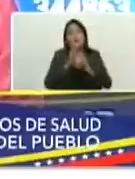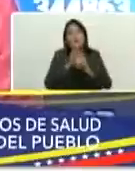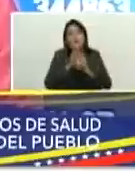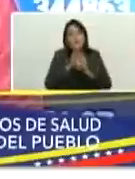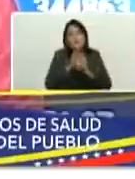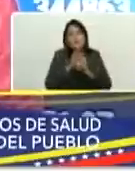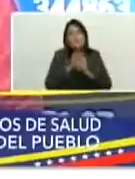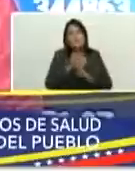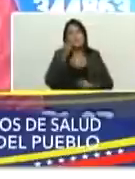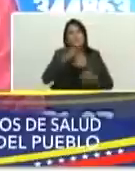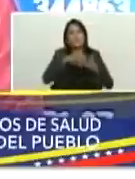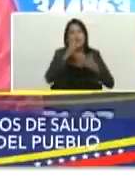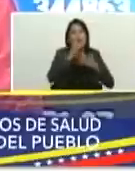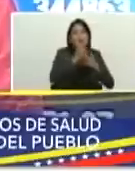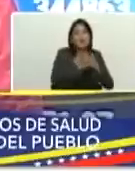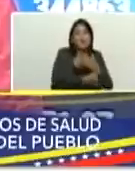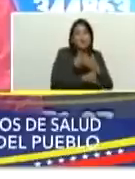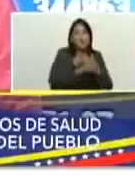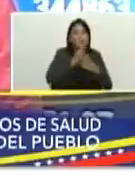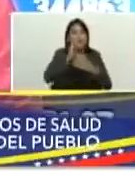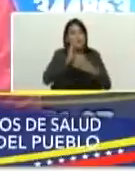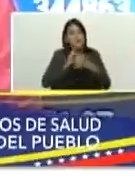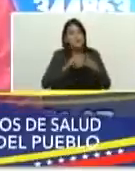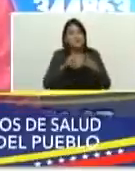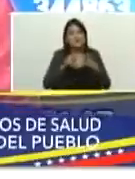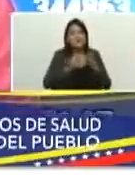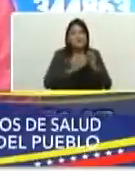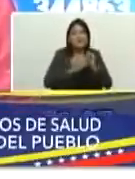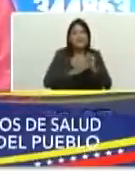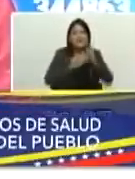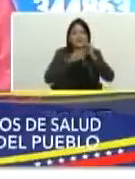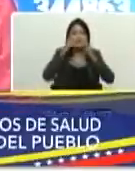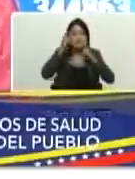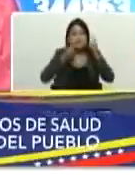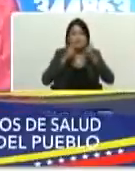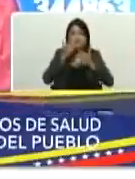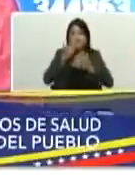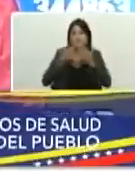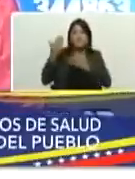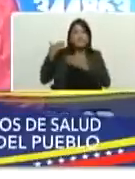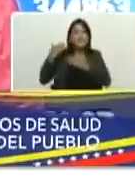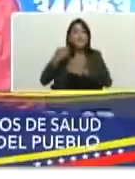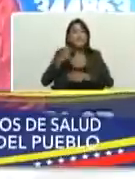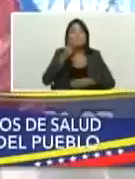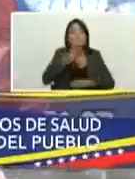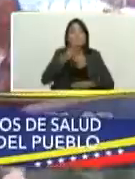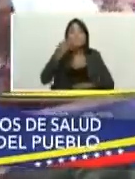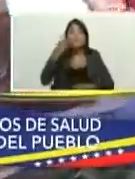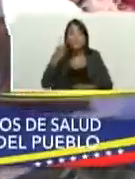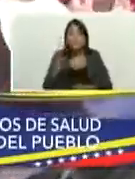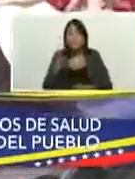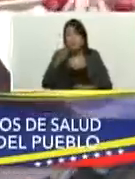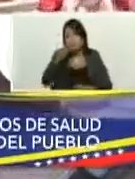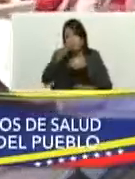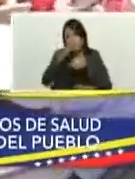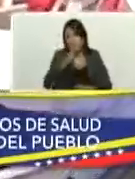Bolívar y el líder fundador, nuestro comandante Hugo Chávez, hace 24 años. Luego de los caminos de